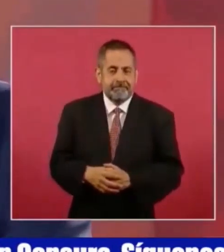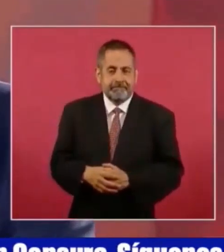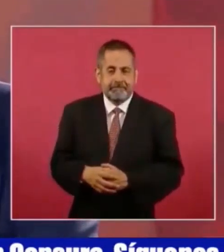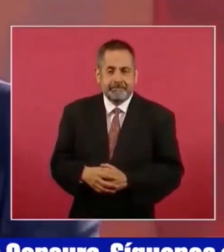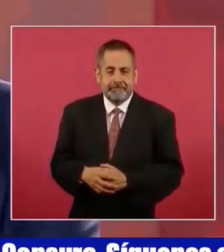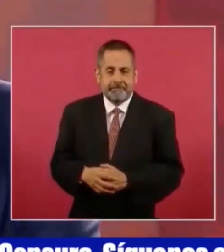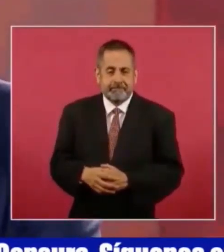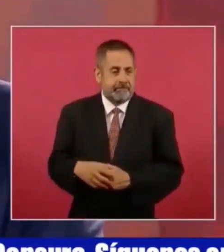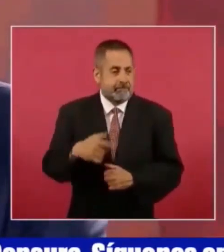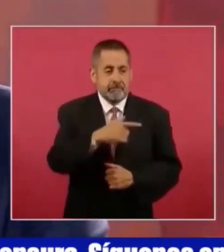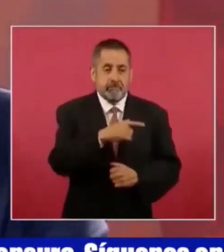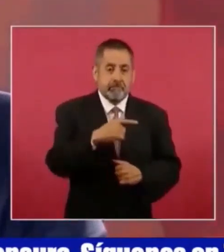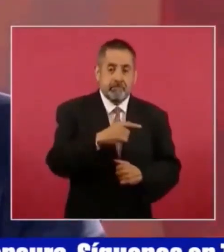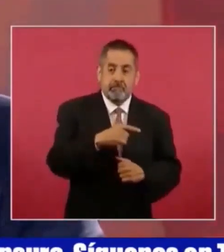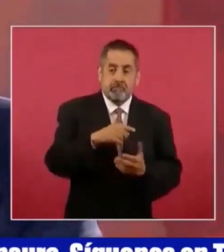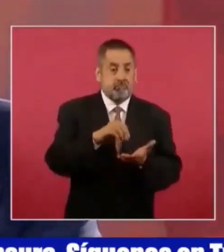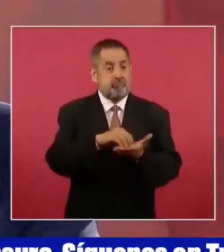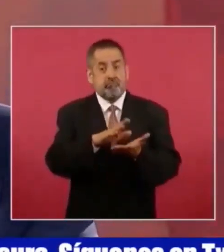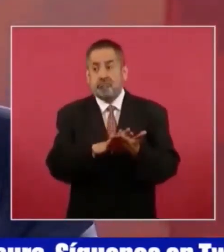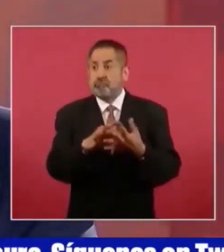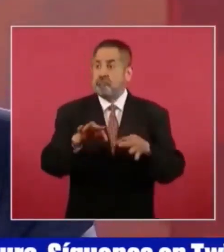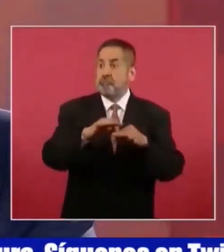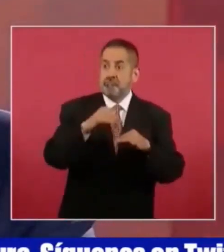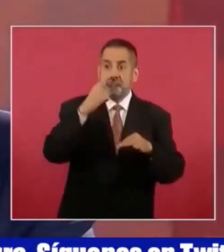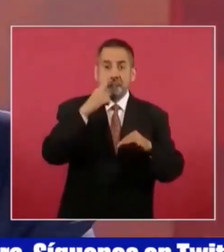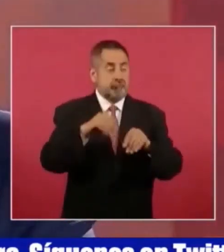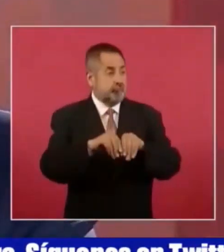No fue nota.